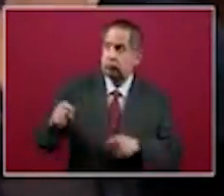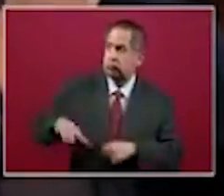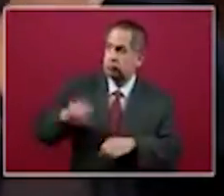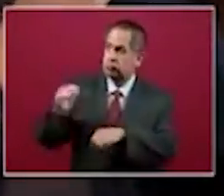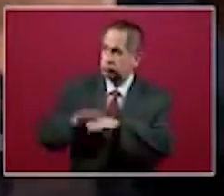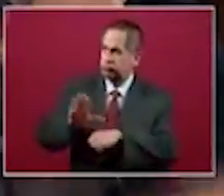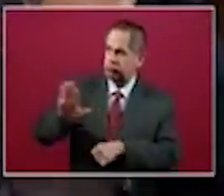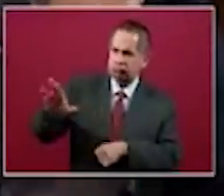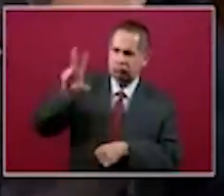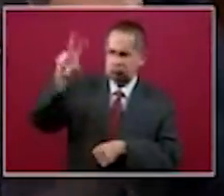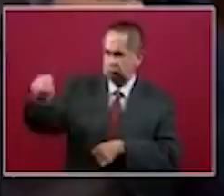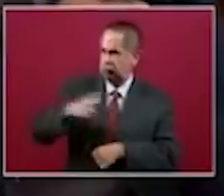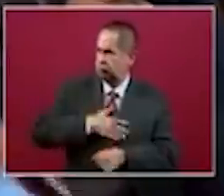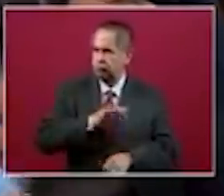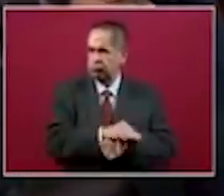federal